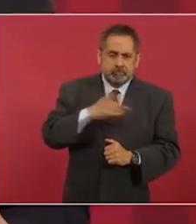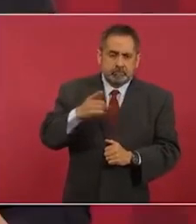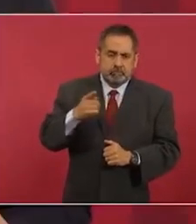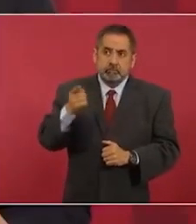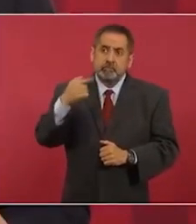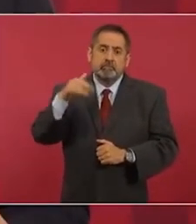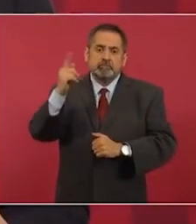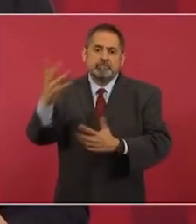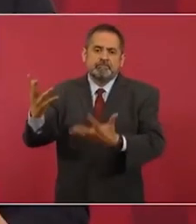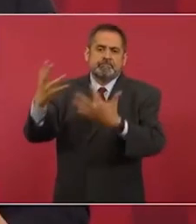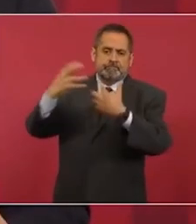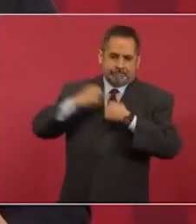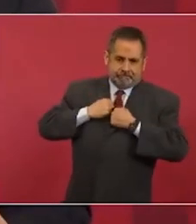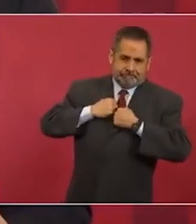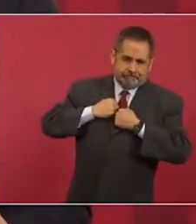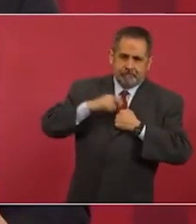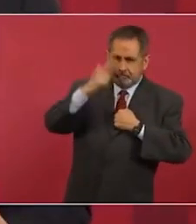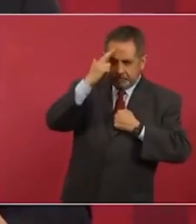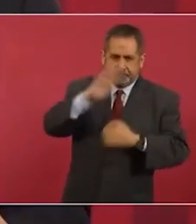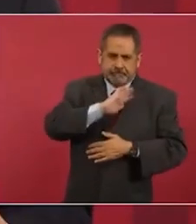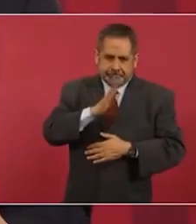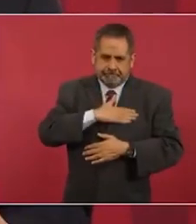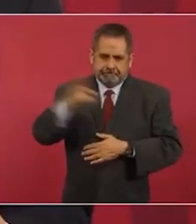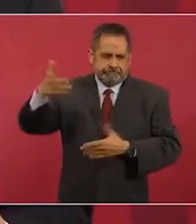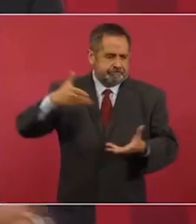colonia, nos invadieron